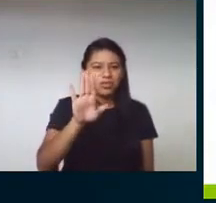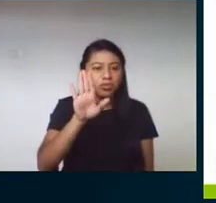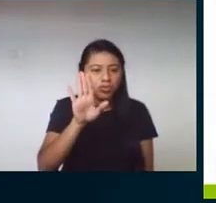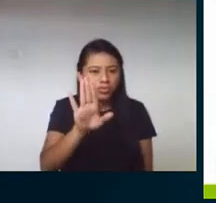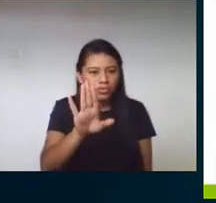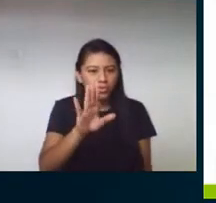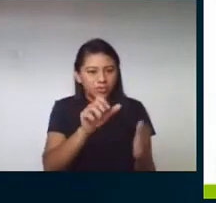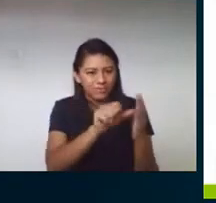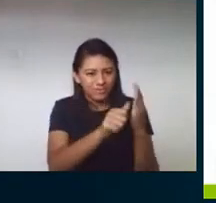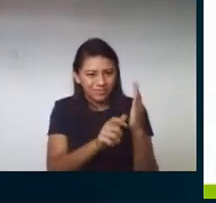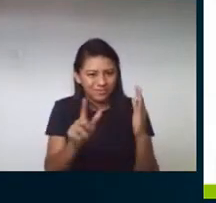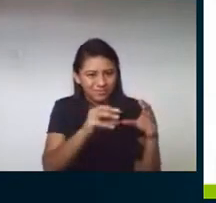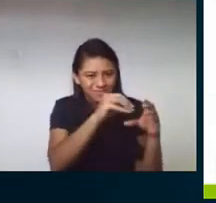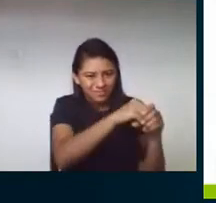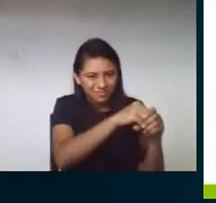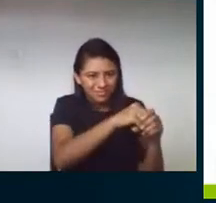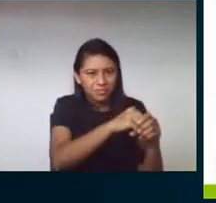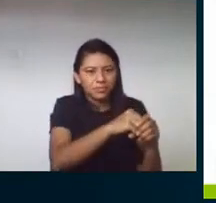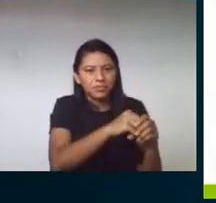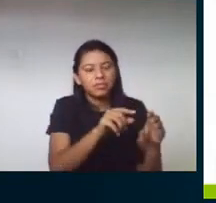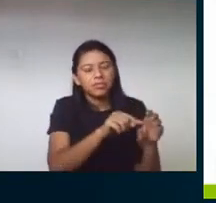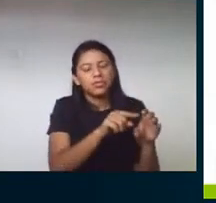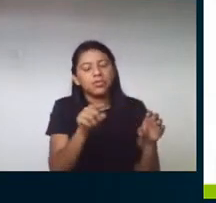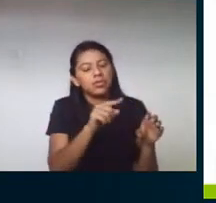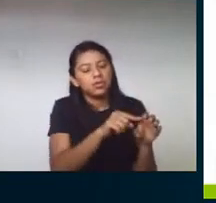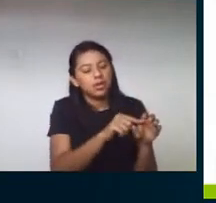real, en la vida real,